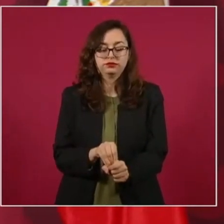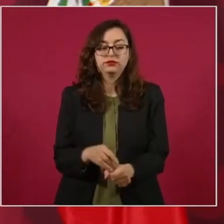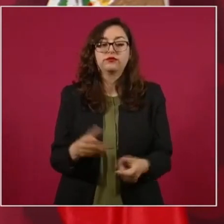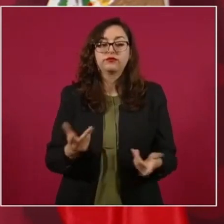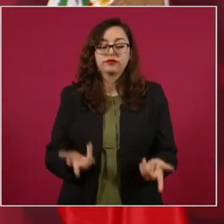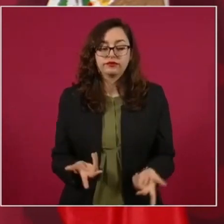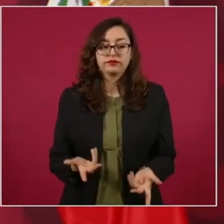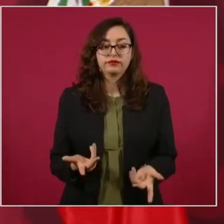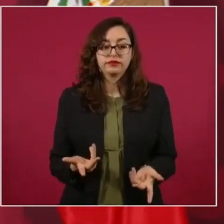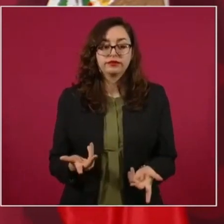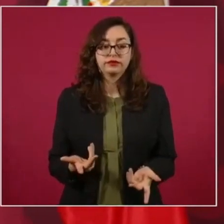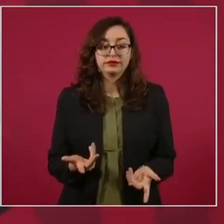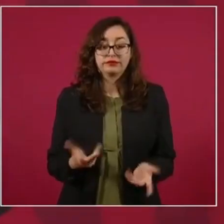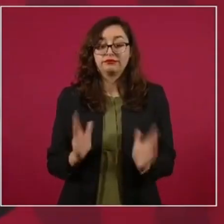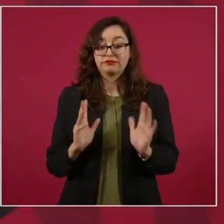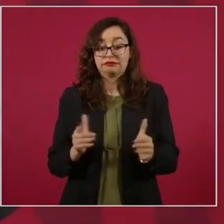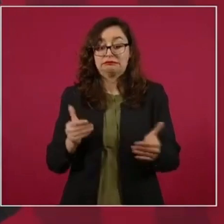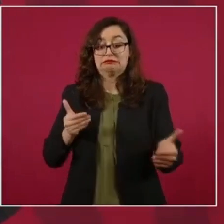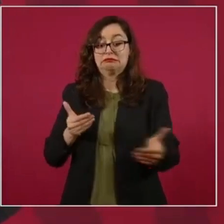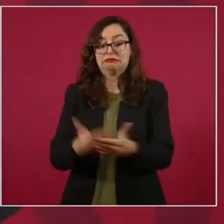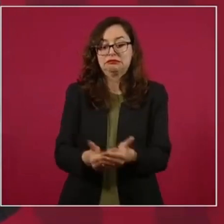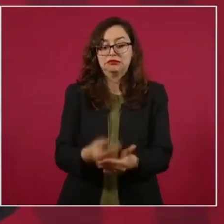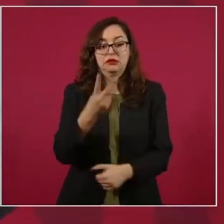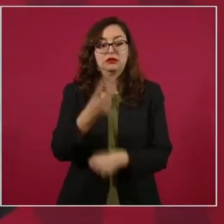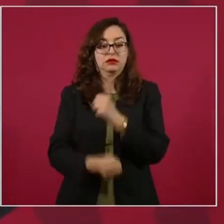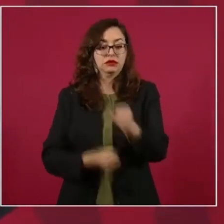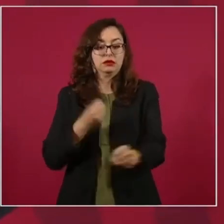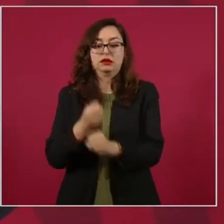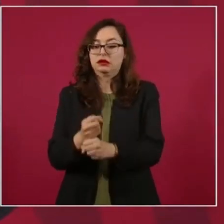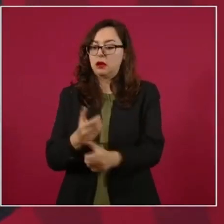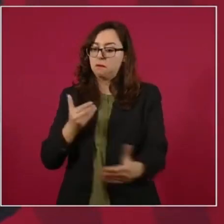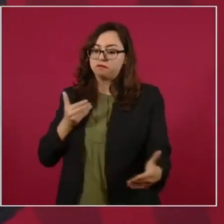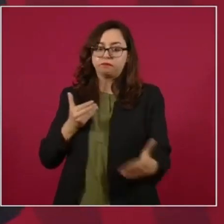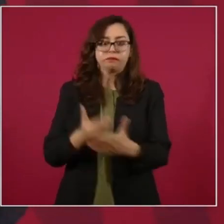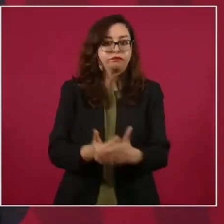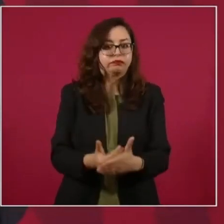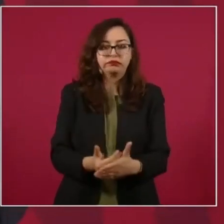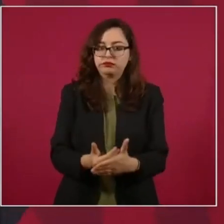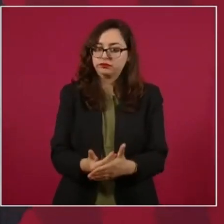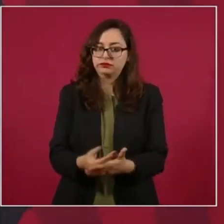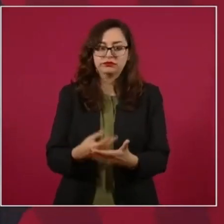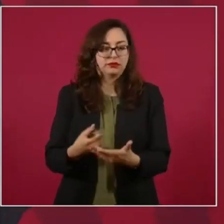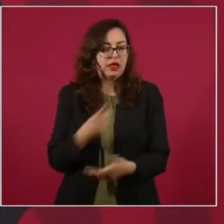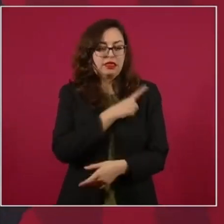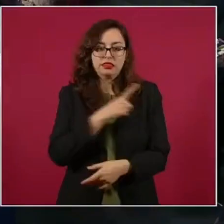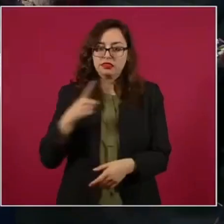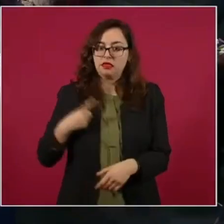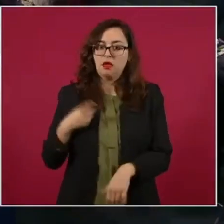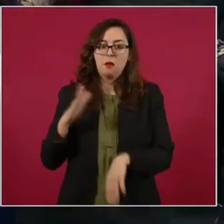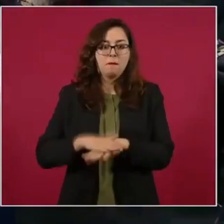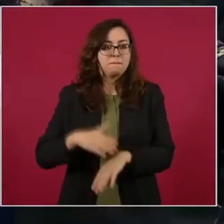se nos acorta el tiempo y tengo que estar